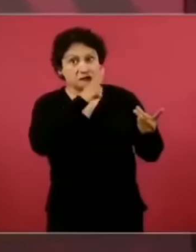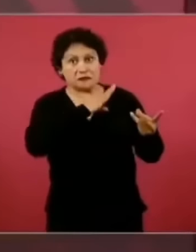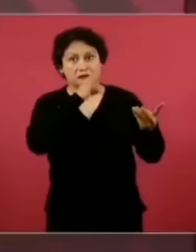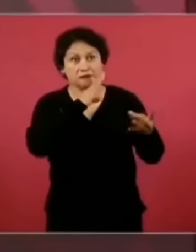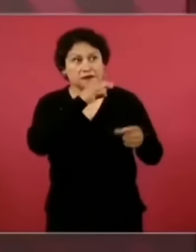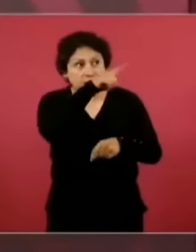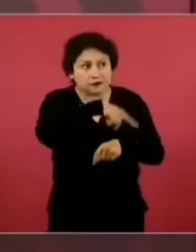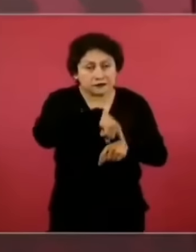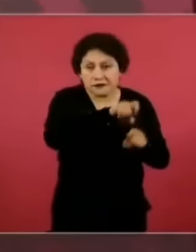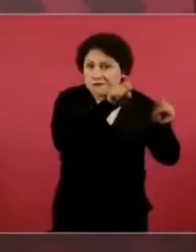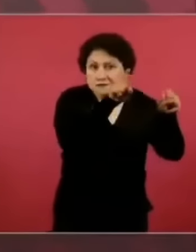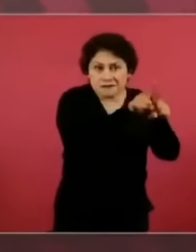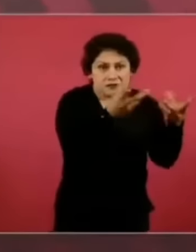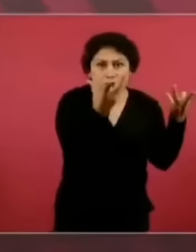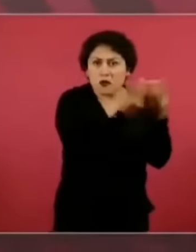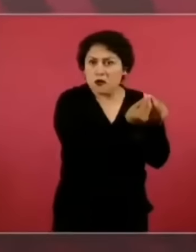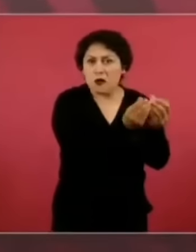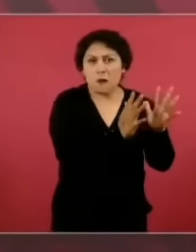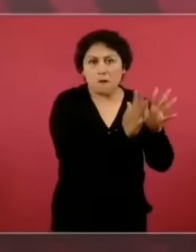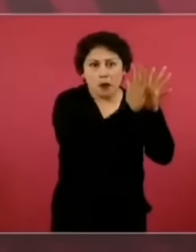Fueron cómplices,